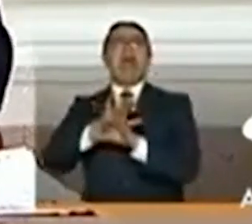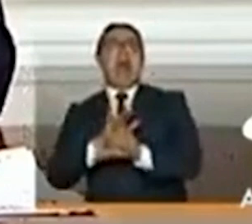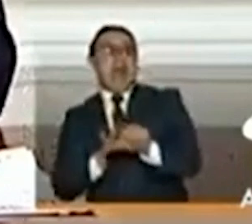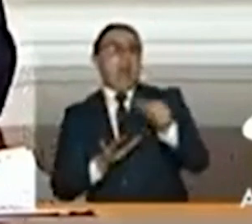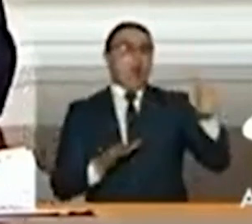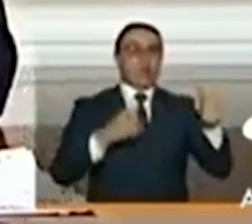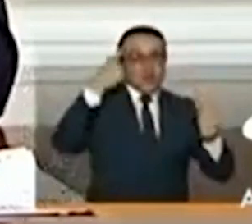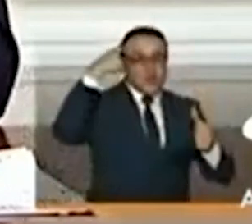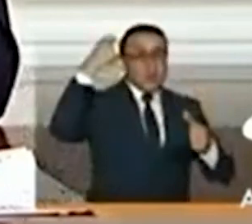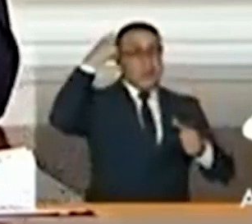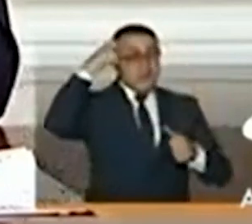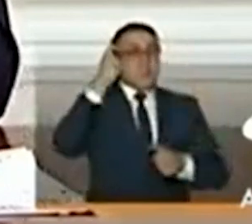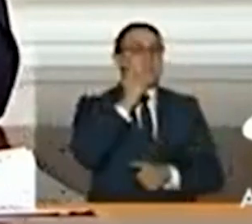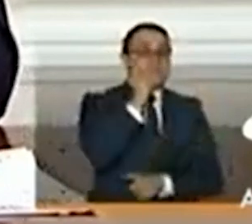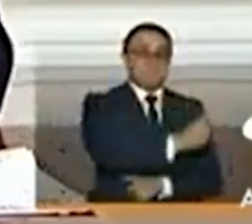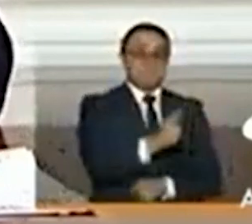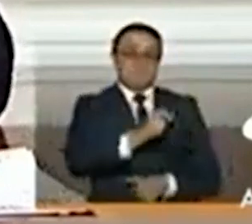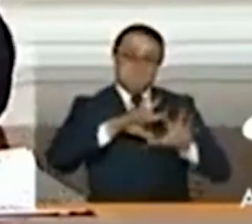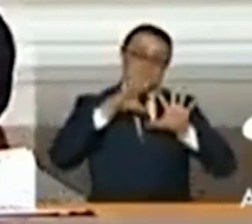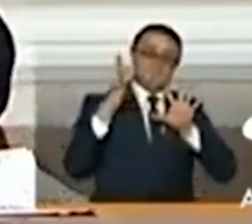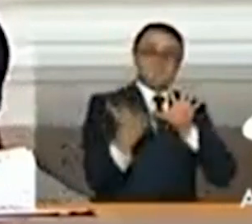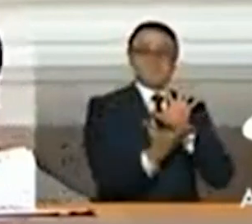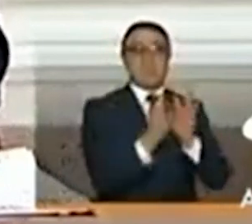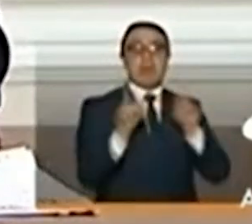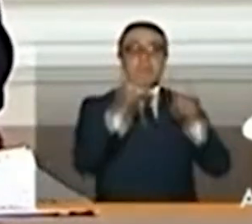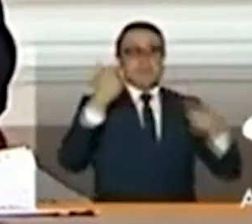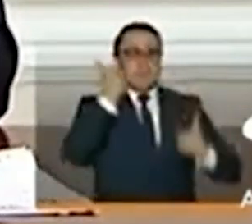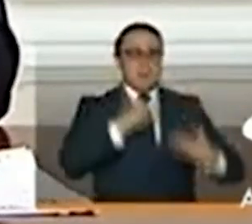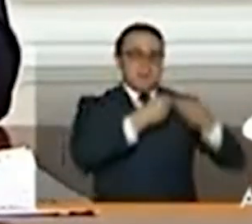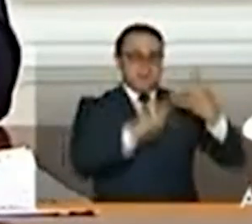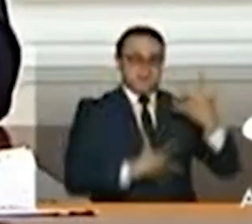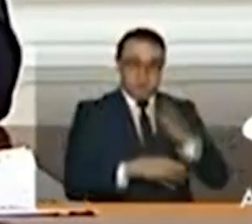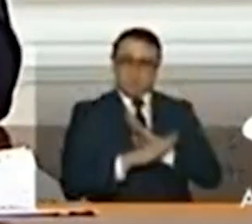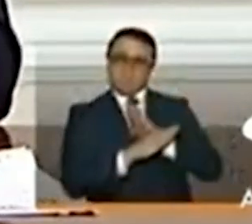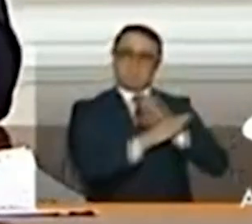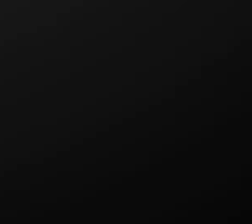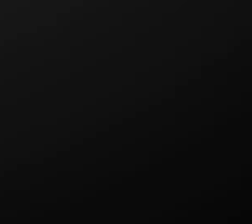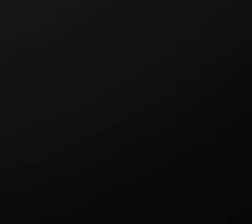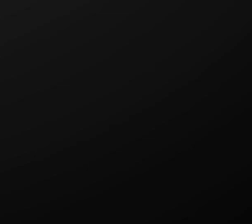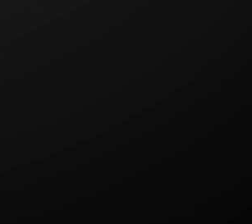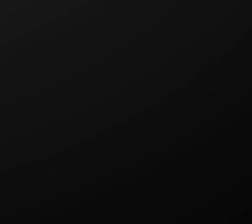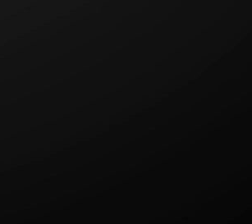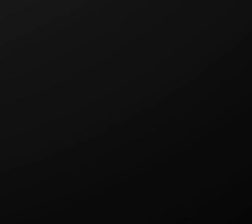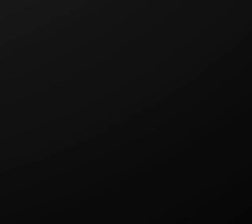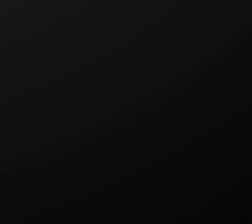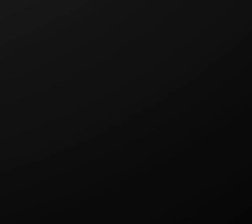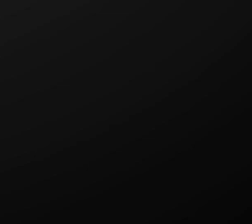retos que tiene la humanidad en lo que tiene que ver con enfermedades. Muchas gracias, señor presidente.